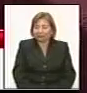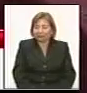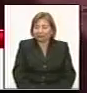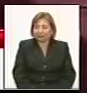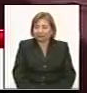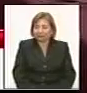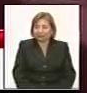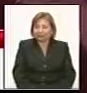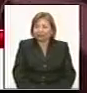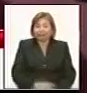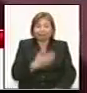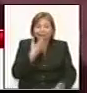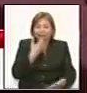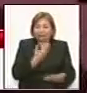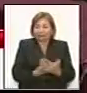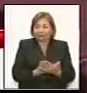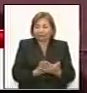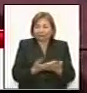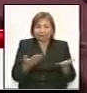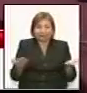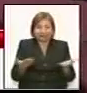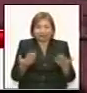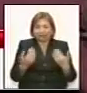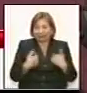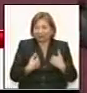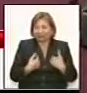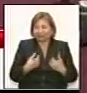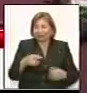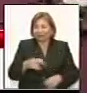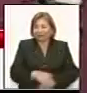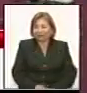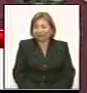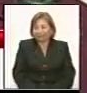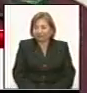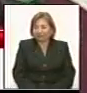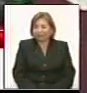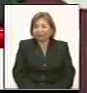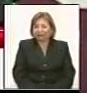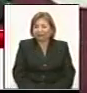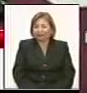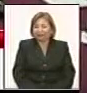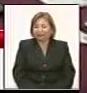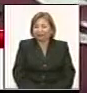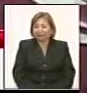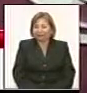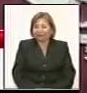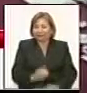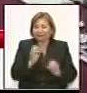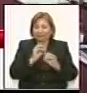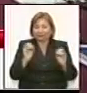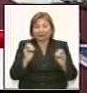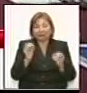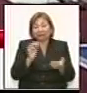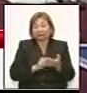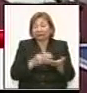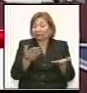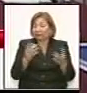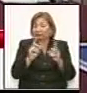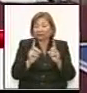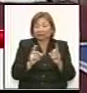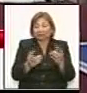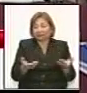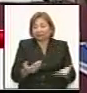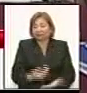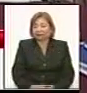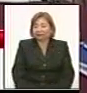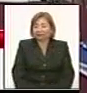Muy bien, pues muchas gracias. Yo creo que estamos en el caso de que levantes la sesión, que eres el anfitrión. Bueno, si no hay nada más, ninguna pregunta,